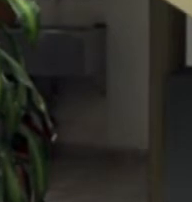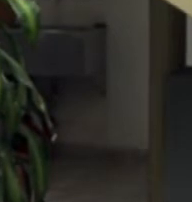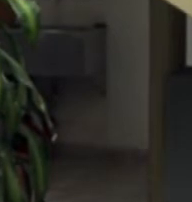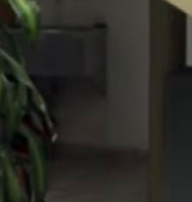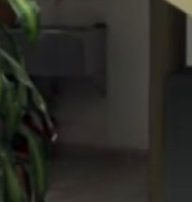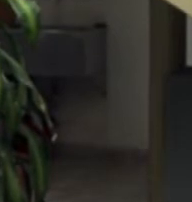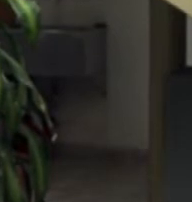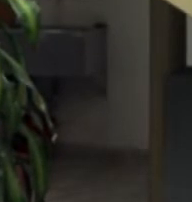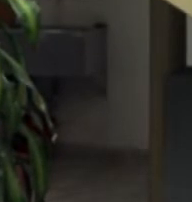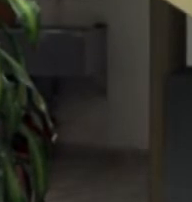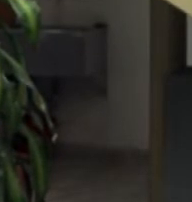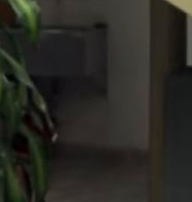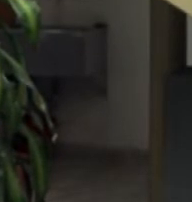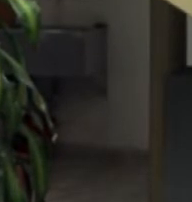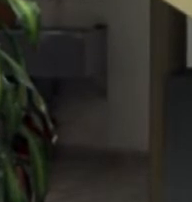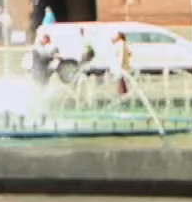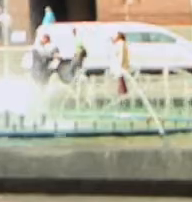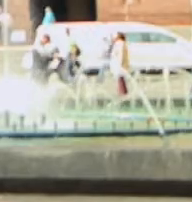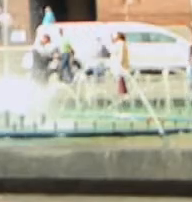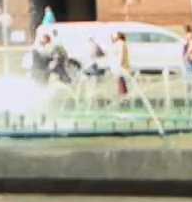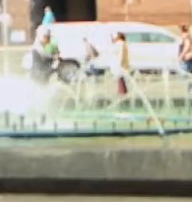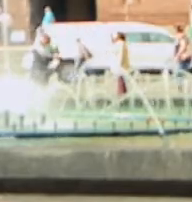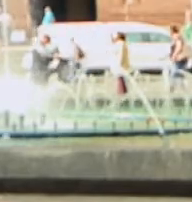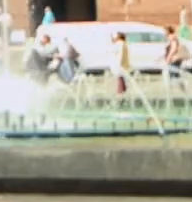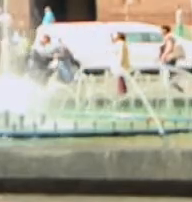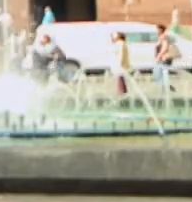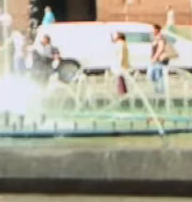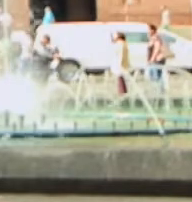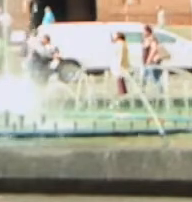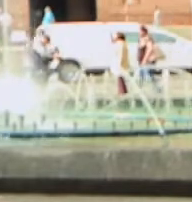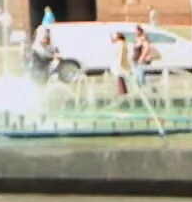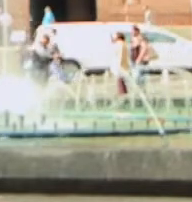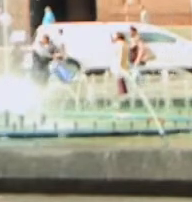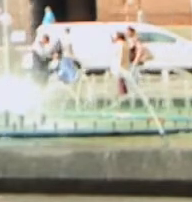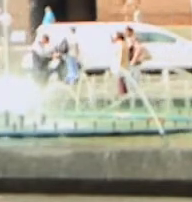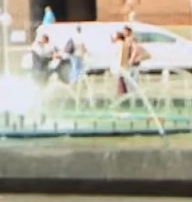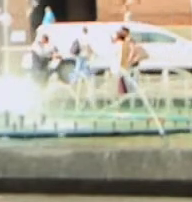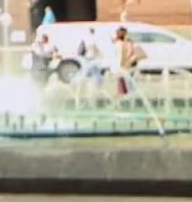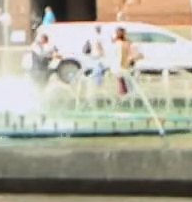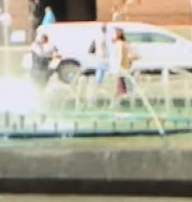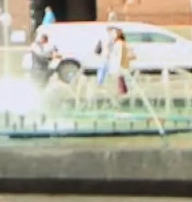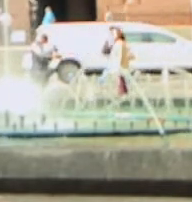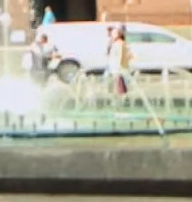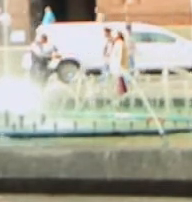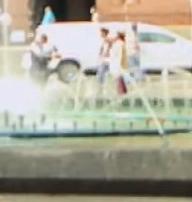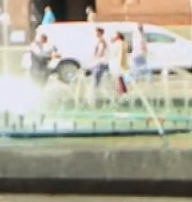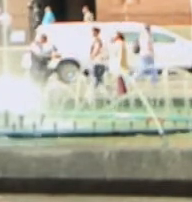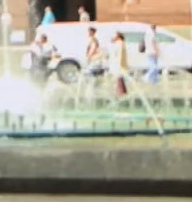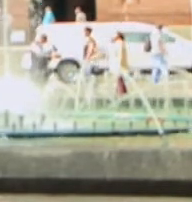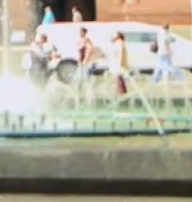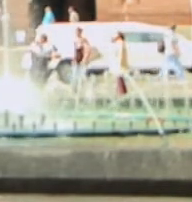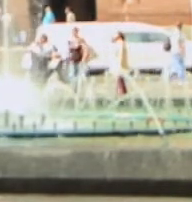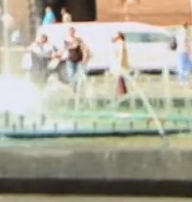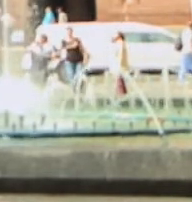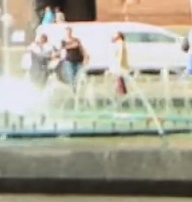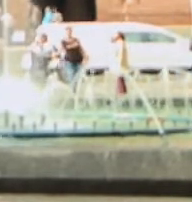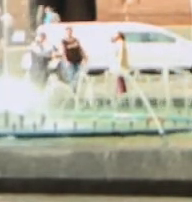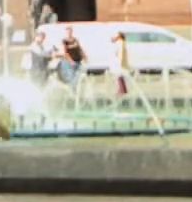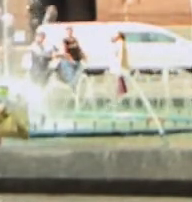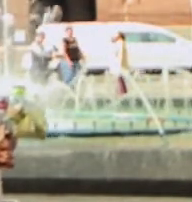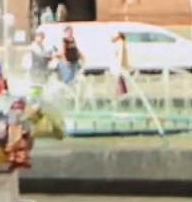se trasladó acá a esta sede. Fue muy importante para los municipios que pudieran conocer ese programa y poder